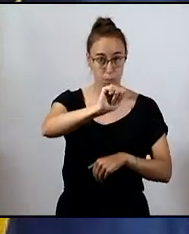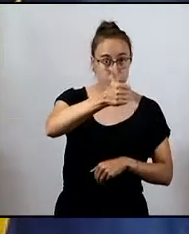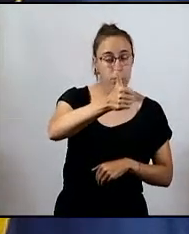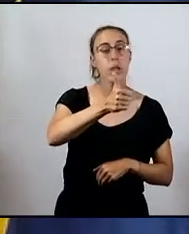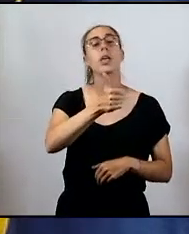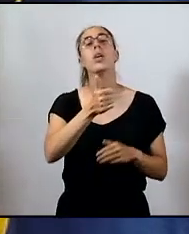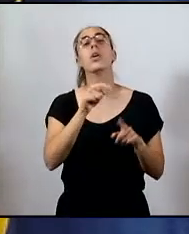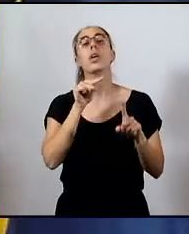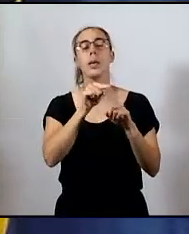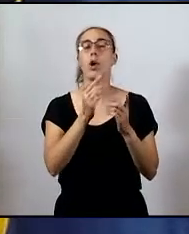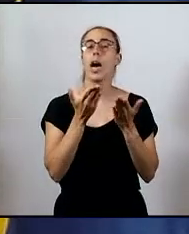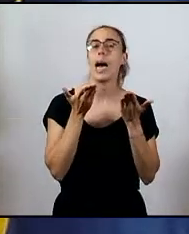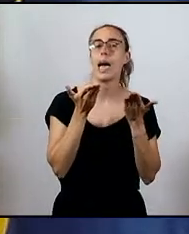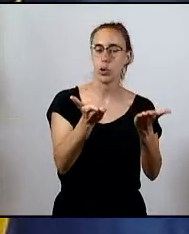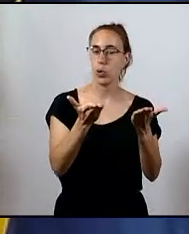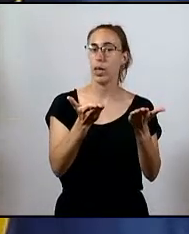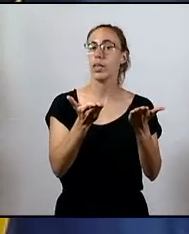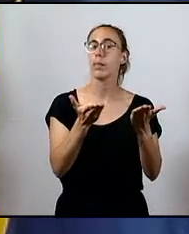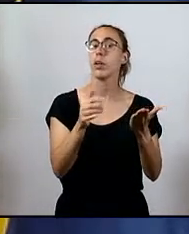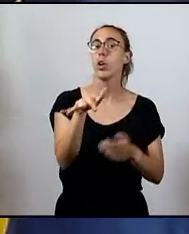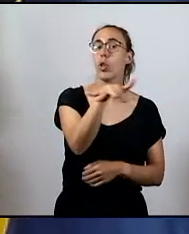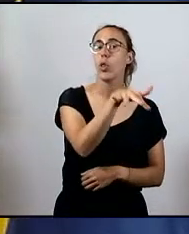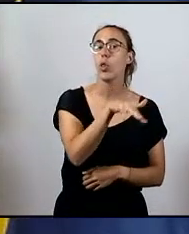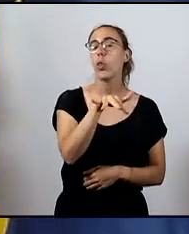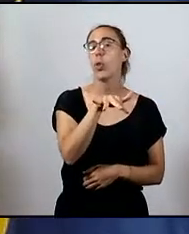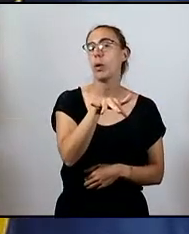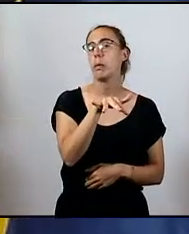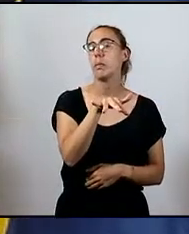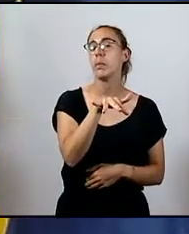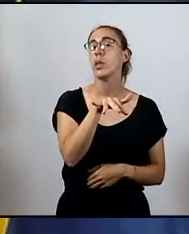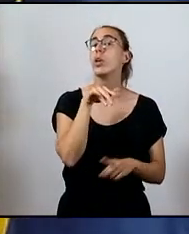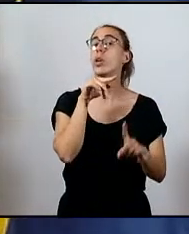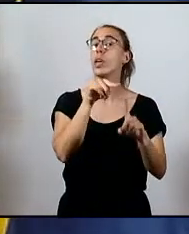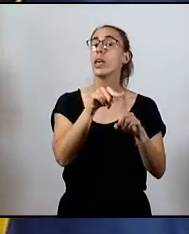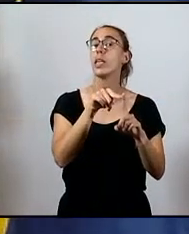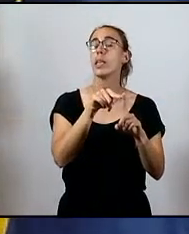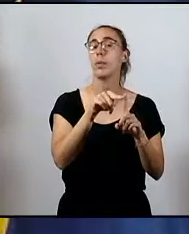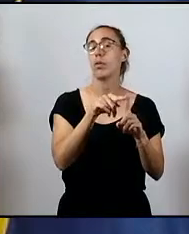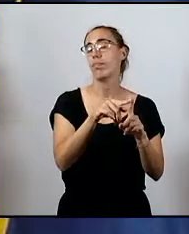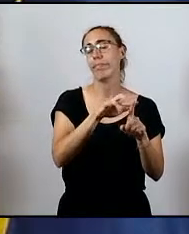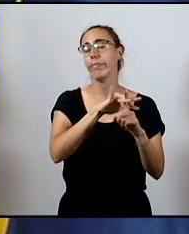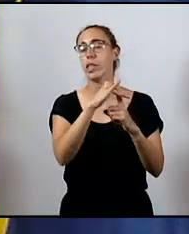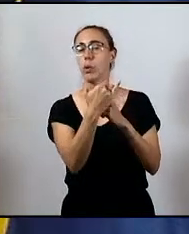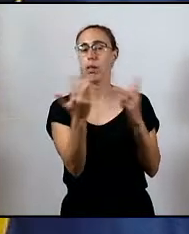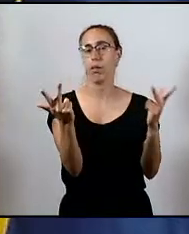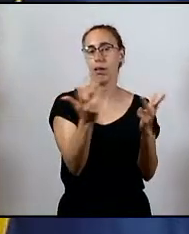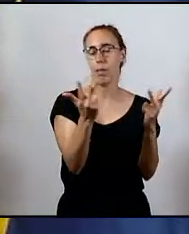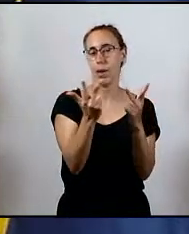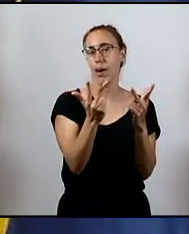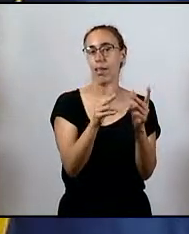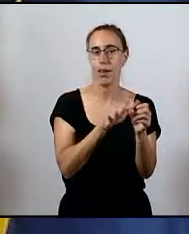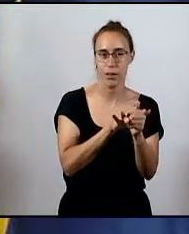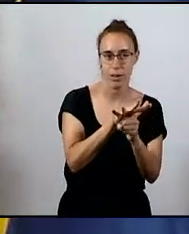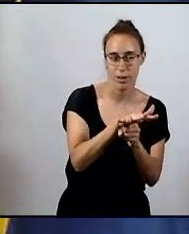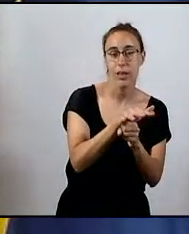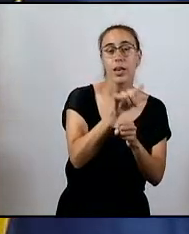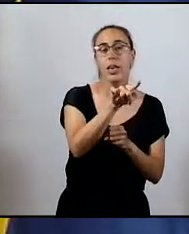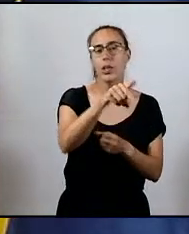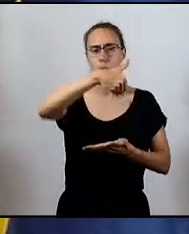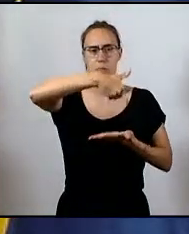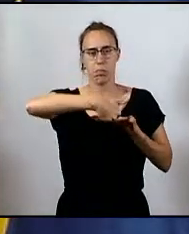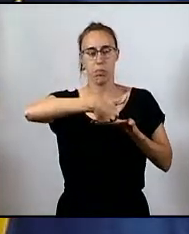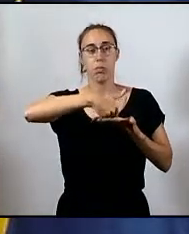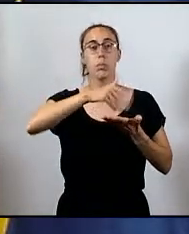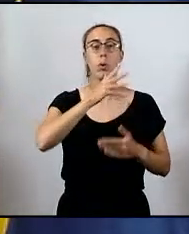destinadas a municipios y entidades locales menores para hacer frente a situaciones de emergencia. Es una reivindicación que nos han trasladado